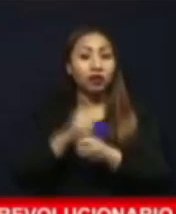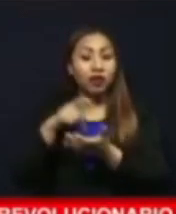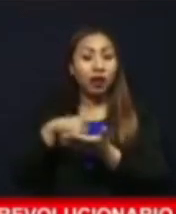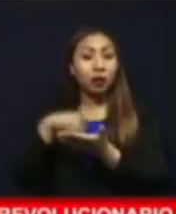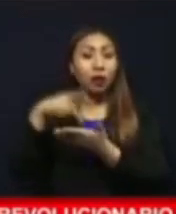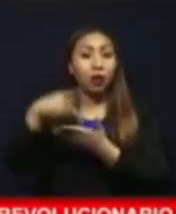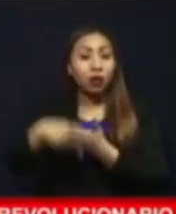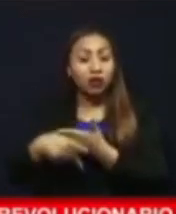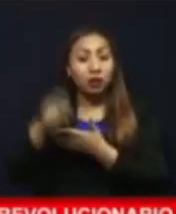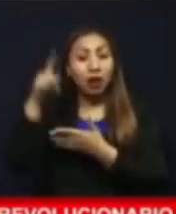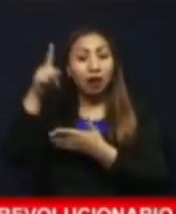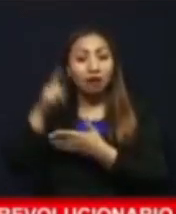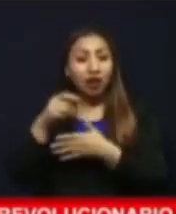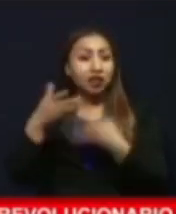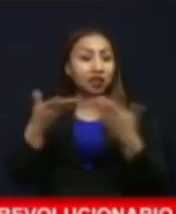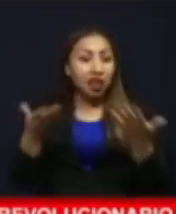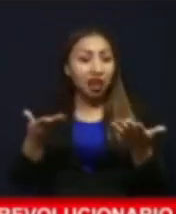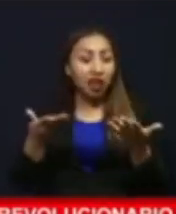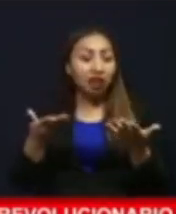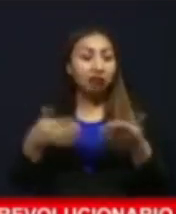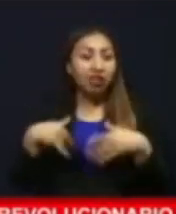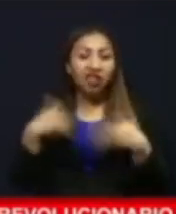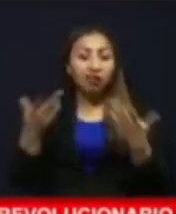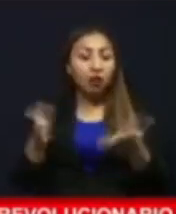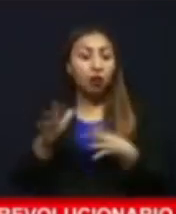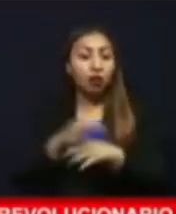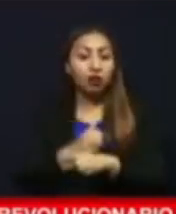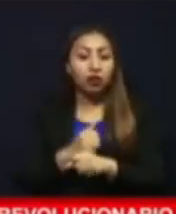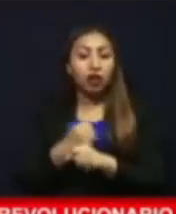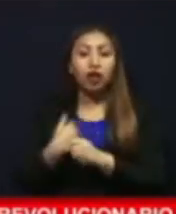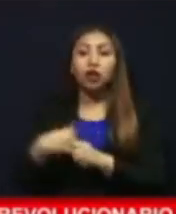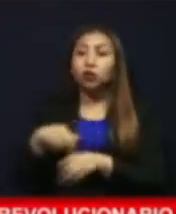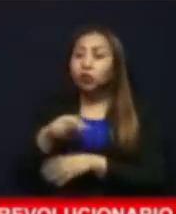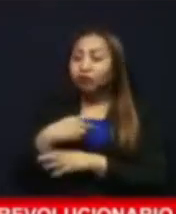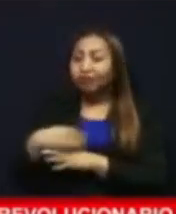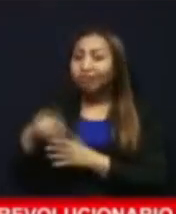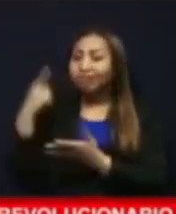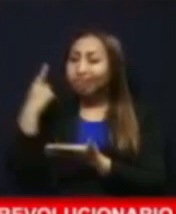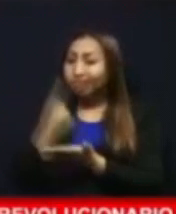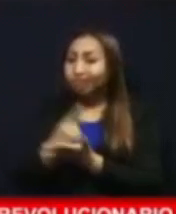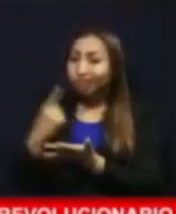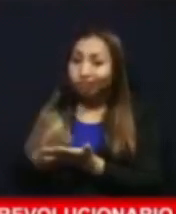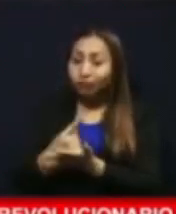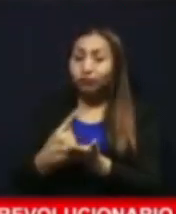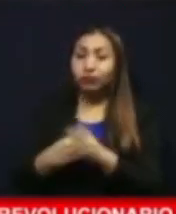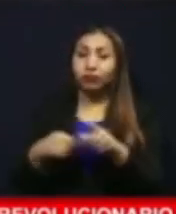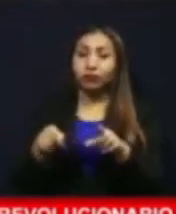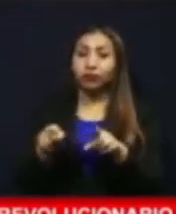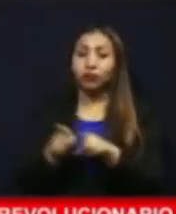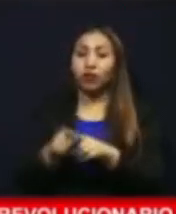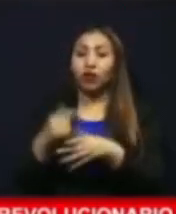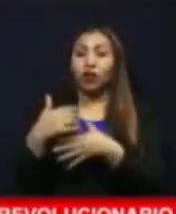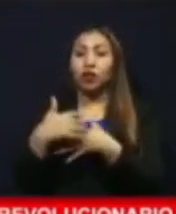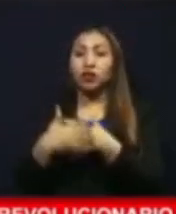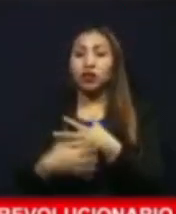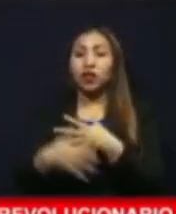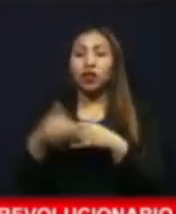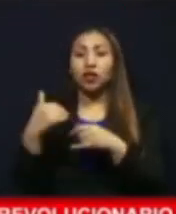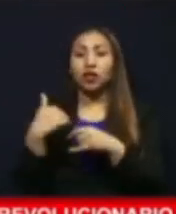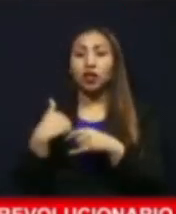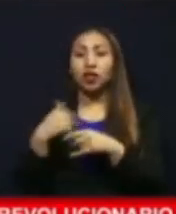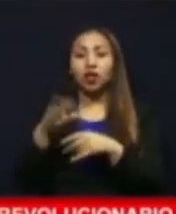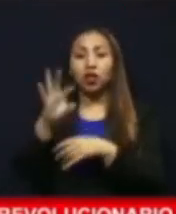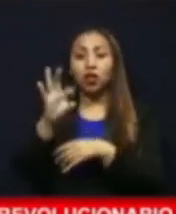que cuestionar porque la sangre de nuestros mártires del 9 de enero no se derramó por gusto